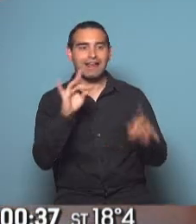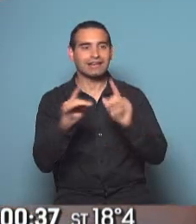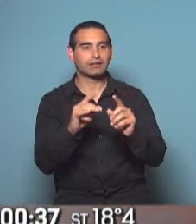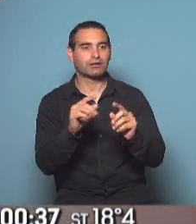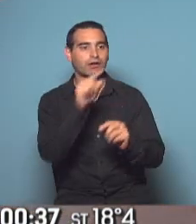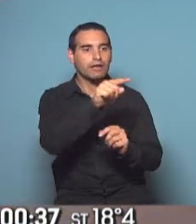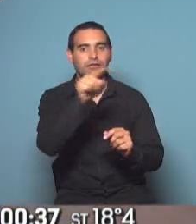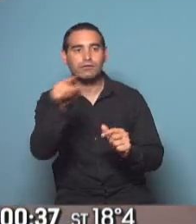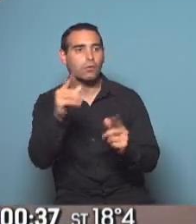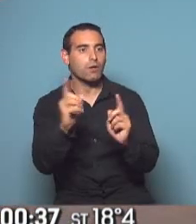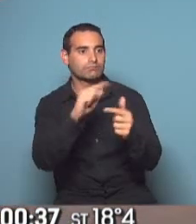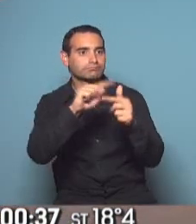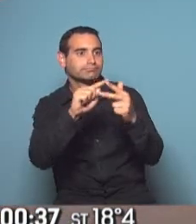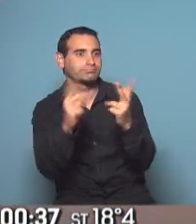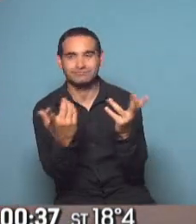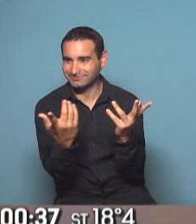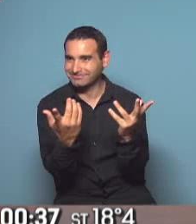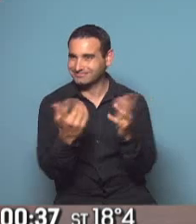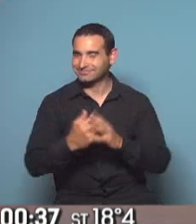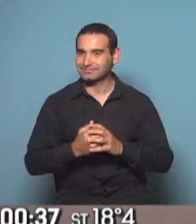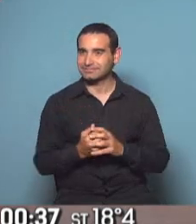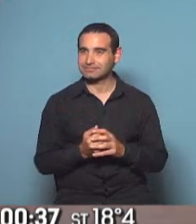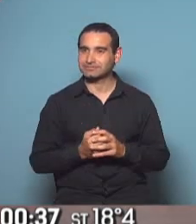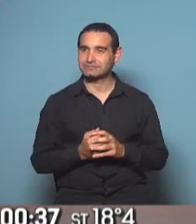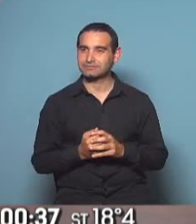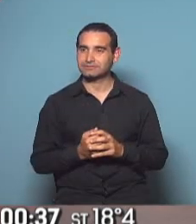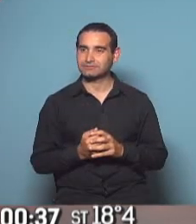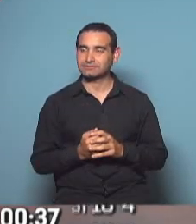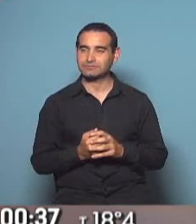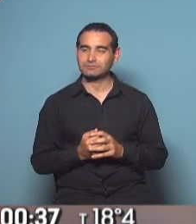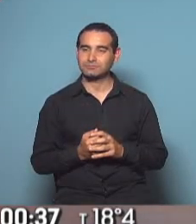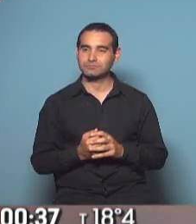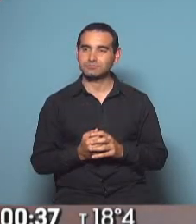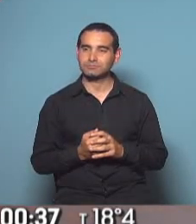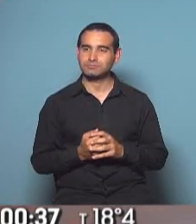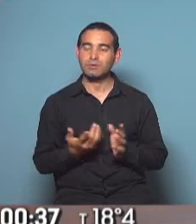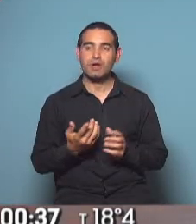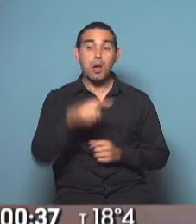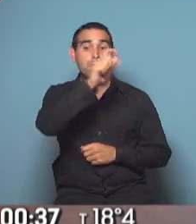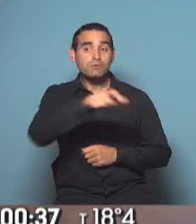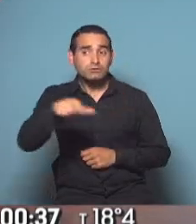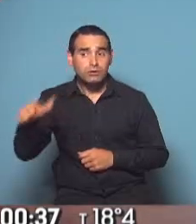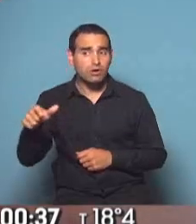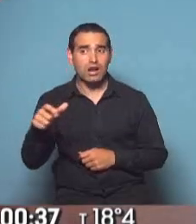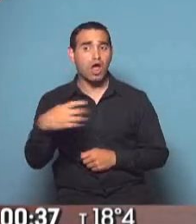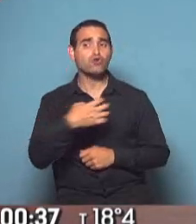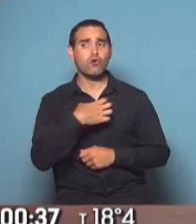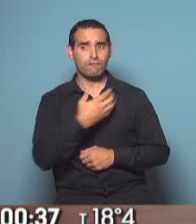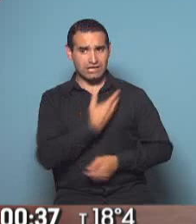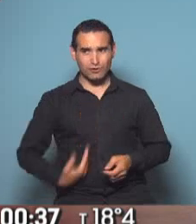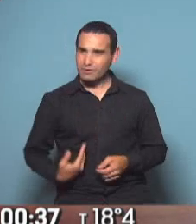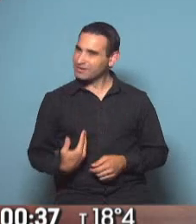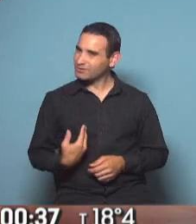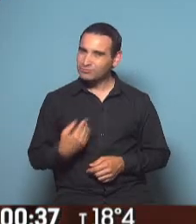Entonces, lo que este índice y creo que otras mediciones de opinión pública muestran es un descenso en la confianza, en la opinión,